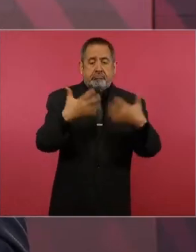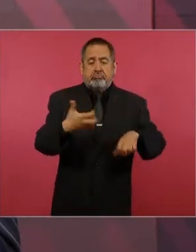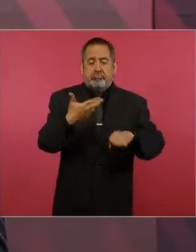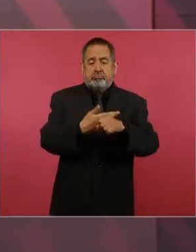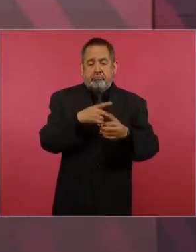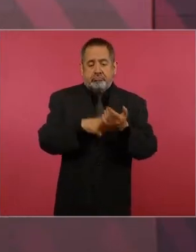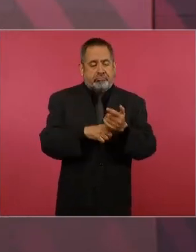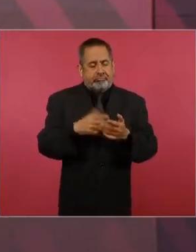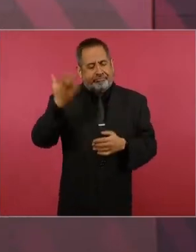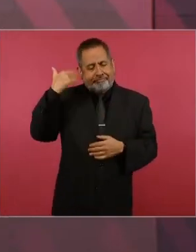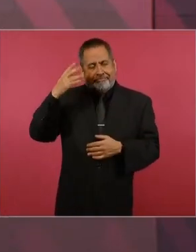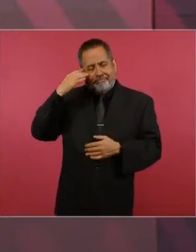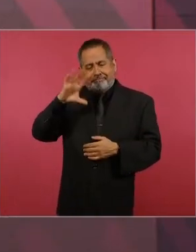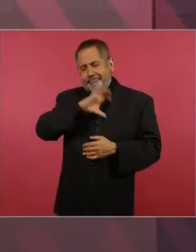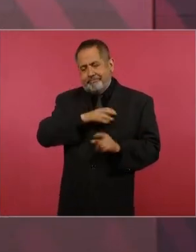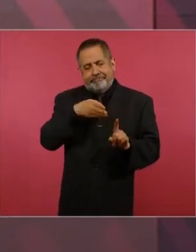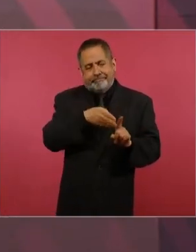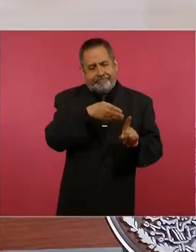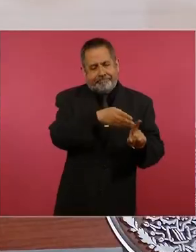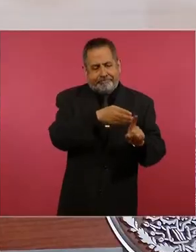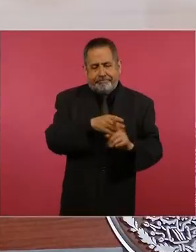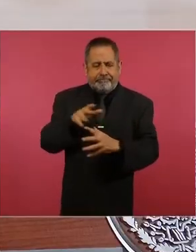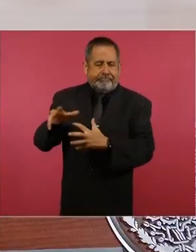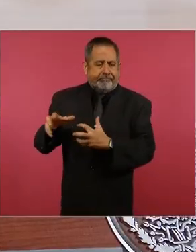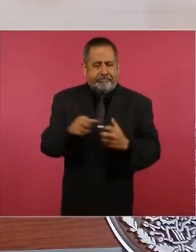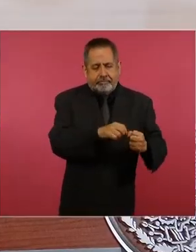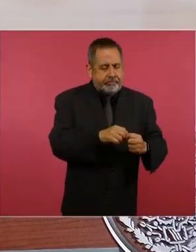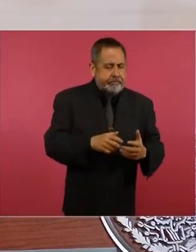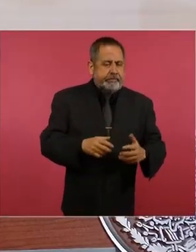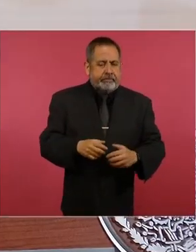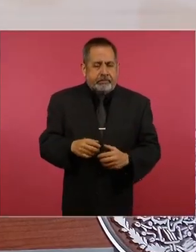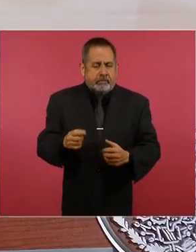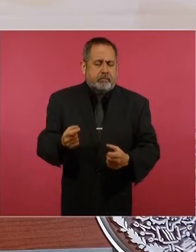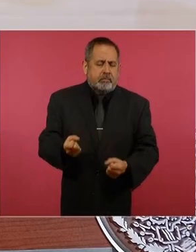era favorita en ese entonces. ¿Saben cuánto